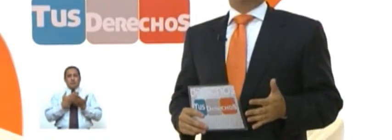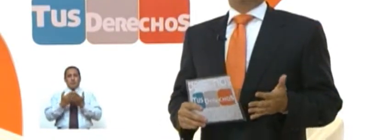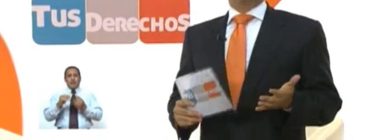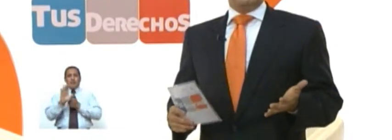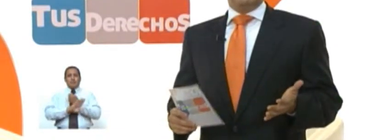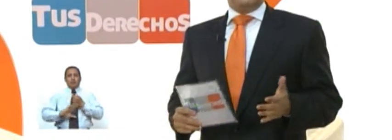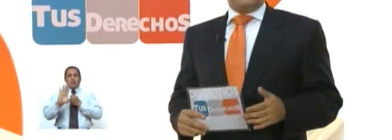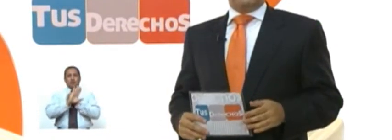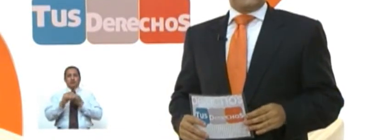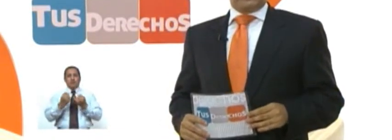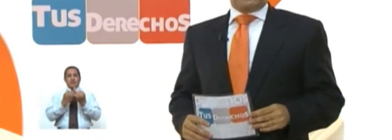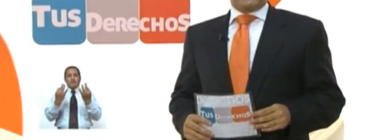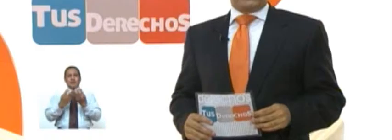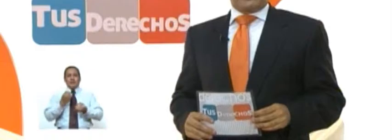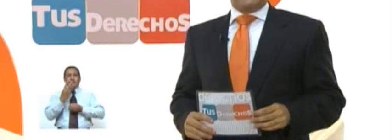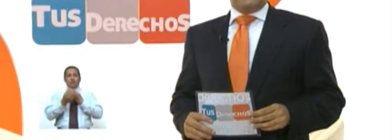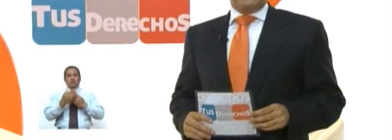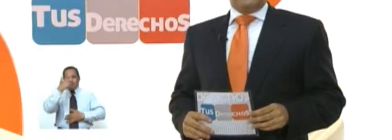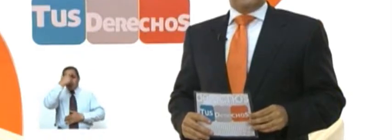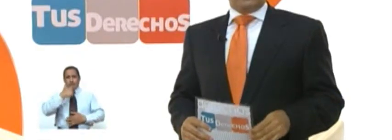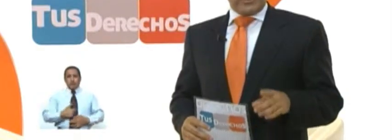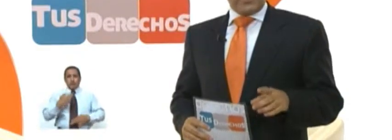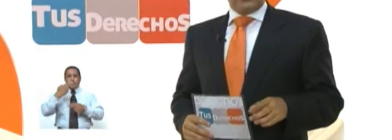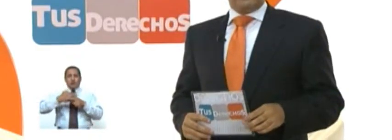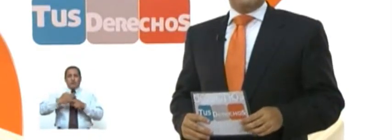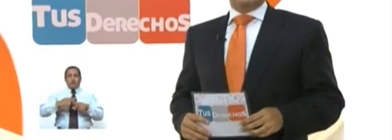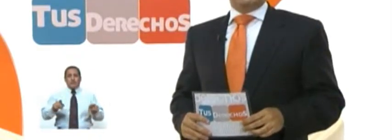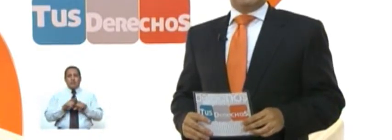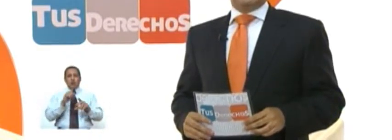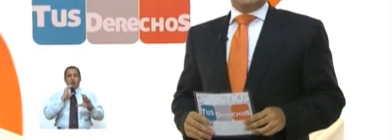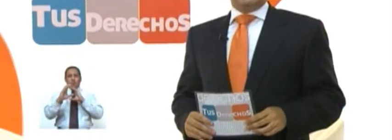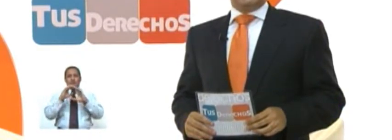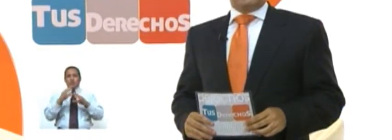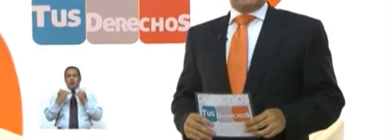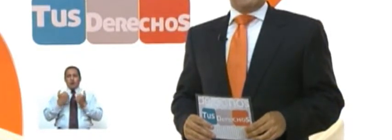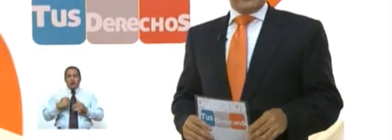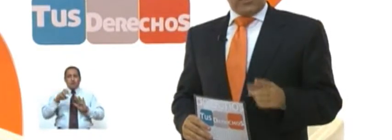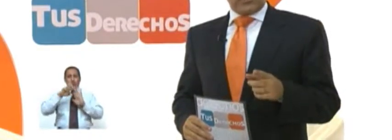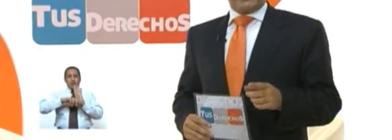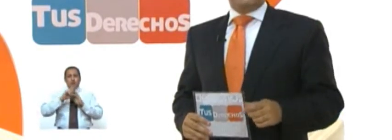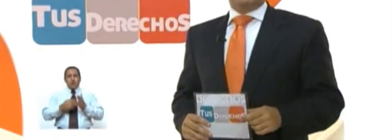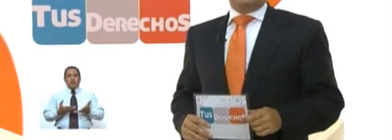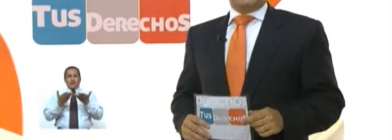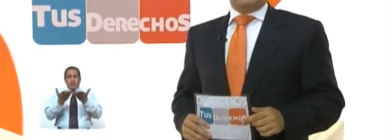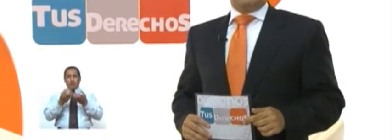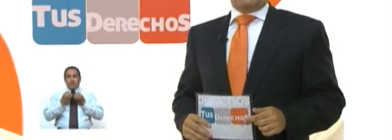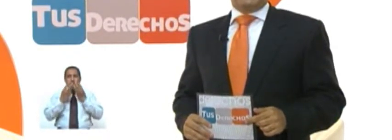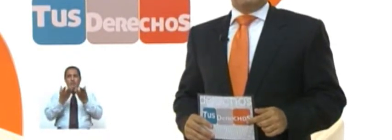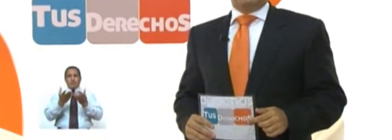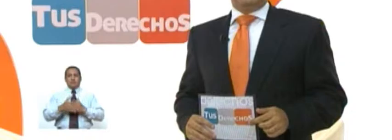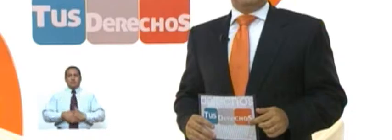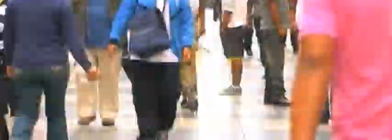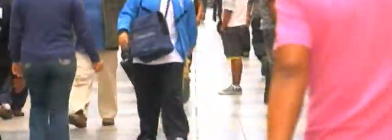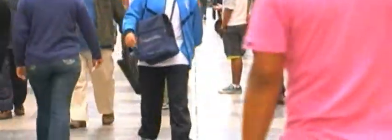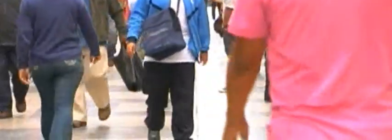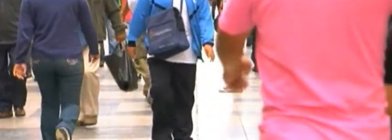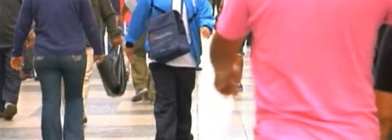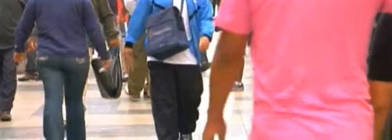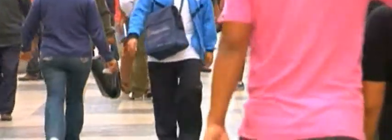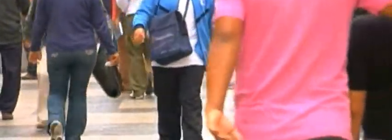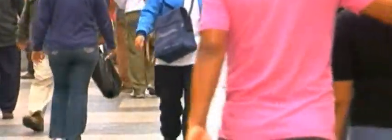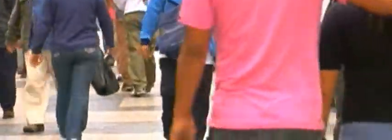a la protección de los datos personales. Sobre esto vamos a conversar en este programa y los dejamos con el siguiente informe.